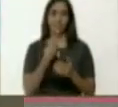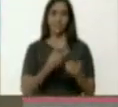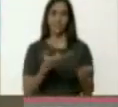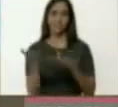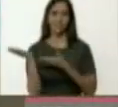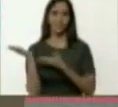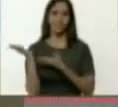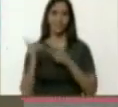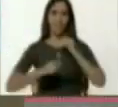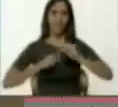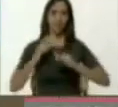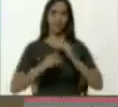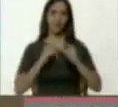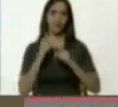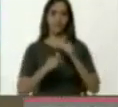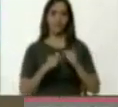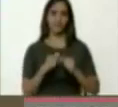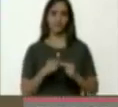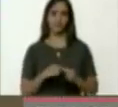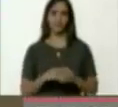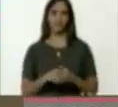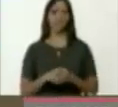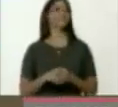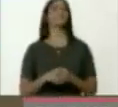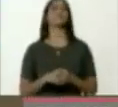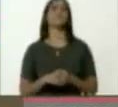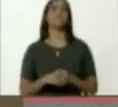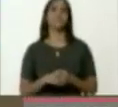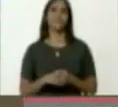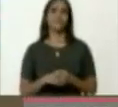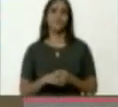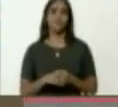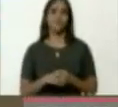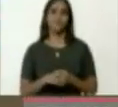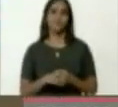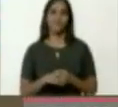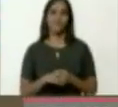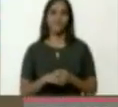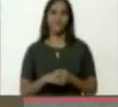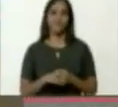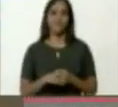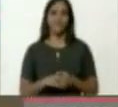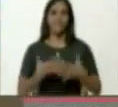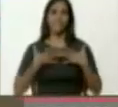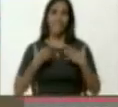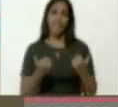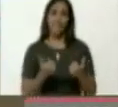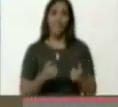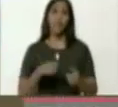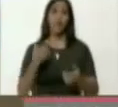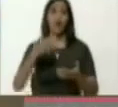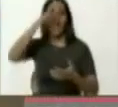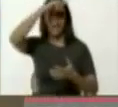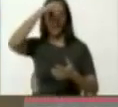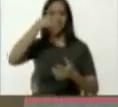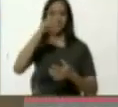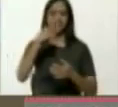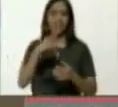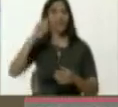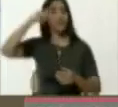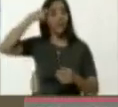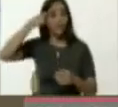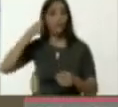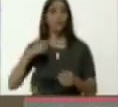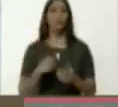Vamos a... Oh, chamo, ustedes se pasan. Kiss Rey dice lo siguiente. Kiss Rey dice, salvemos al Amazonas ZK. Recordemos que